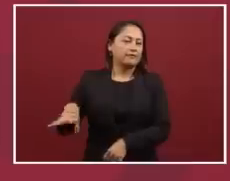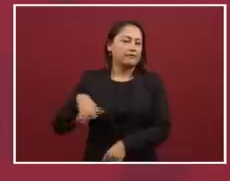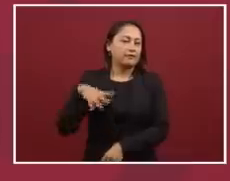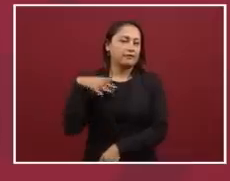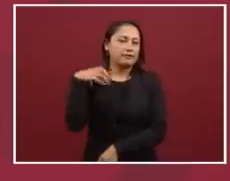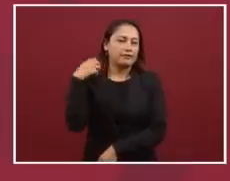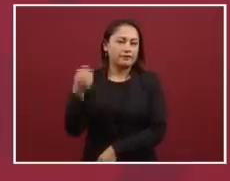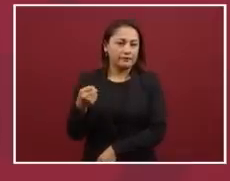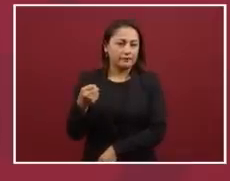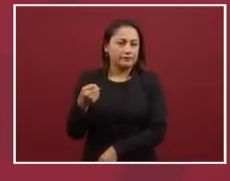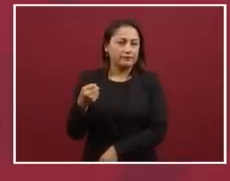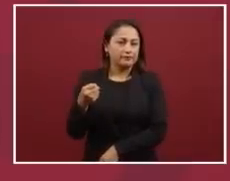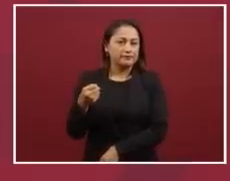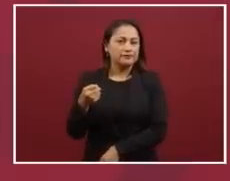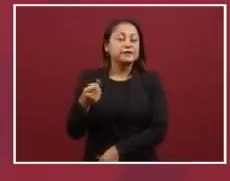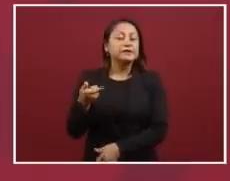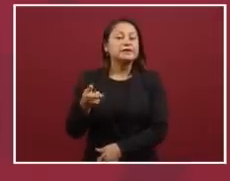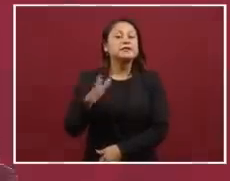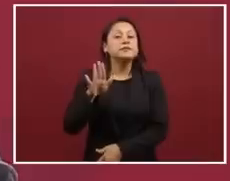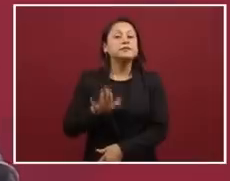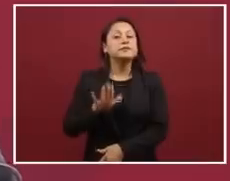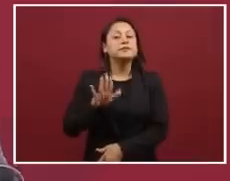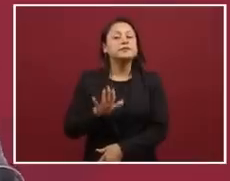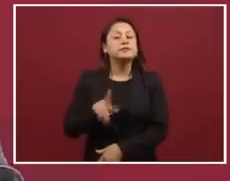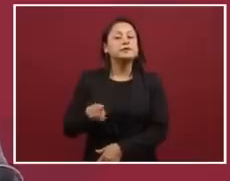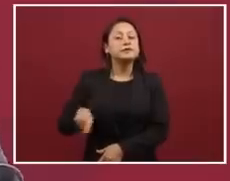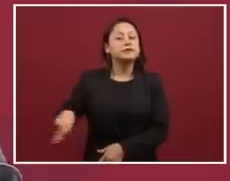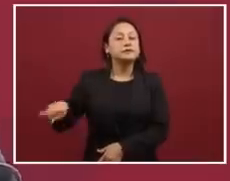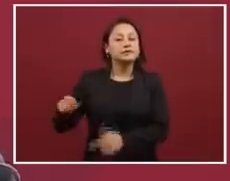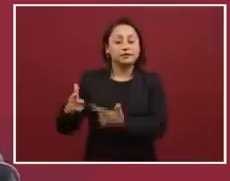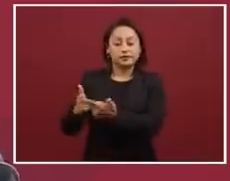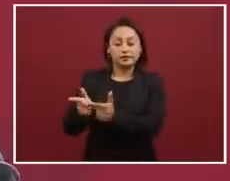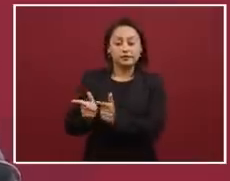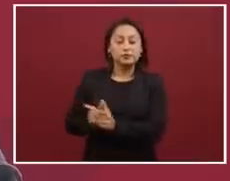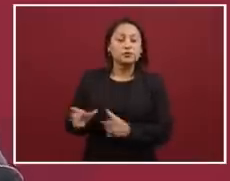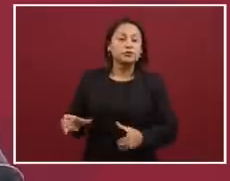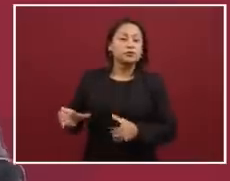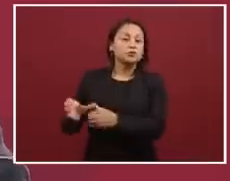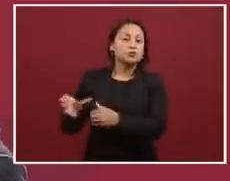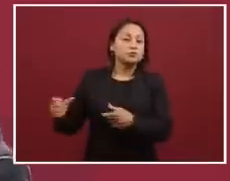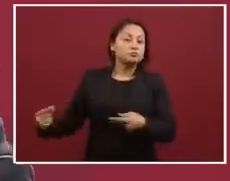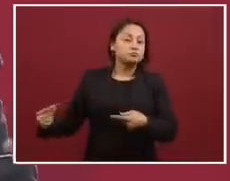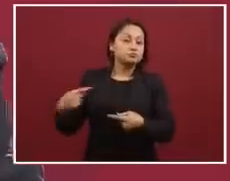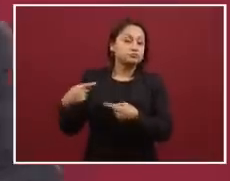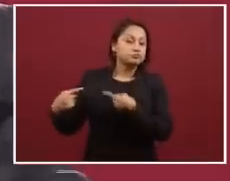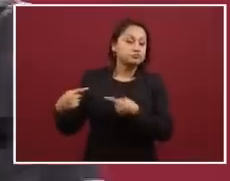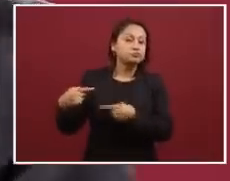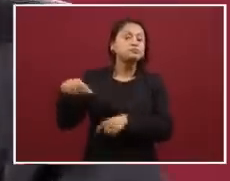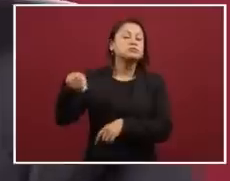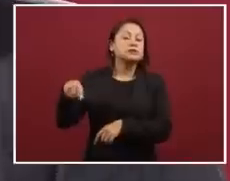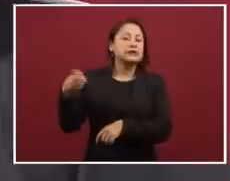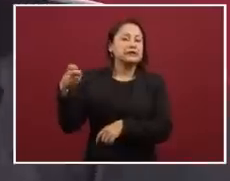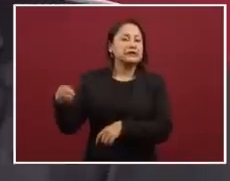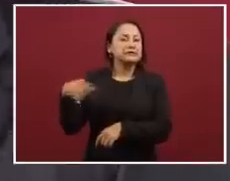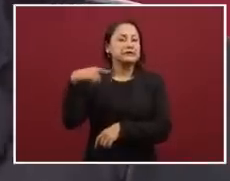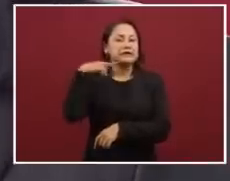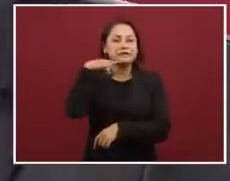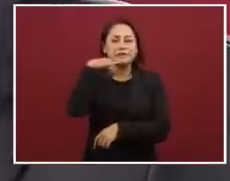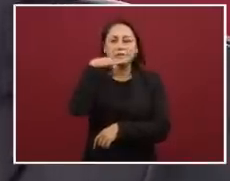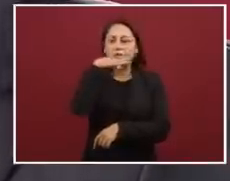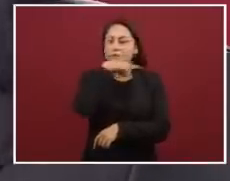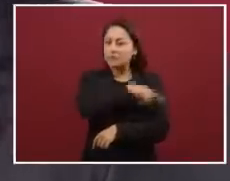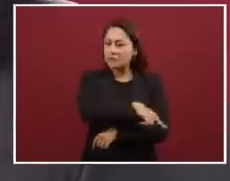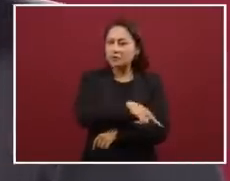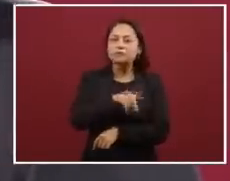doctrina de los conservadores es la hipocresía y son muy